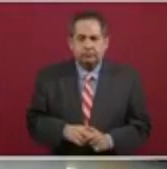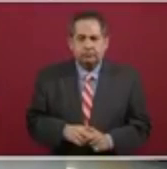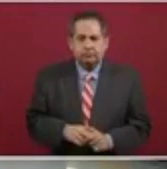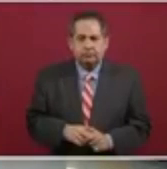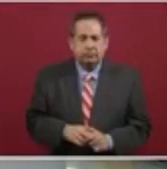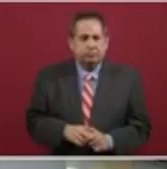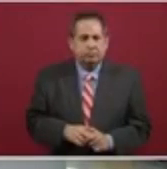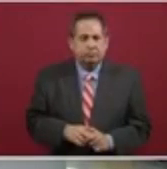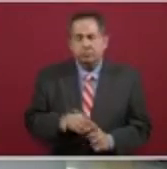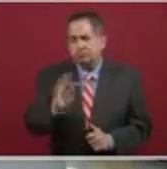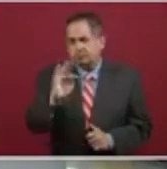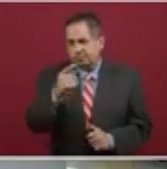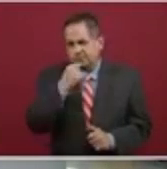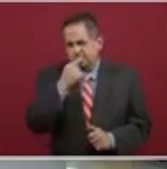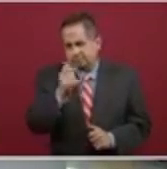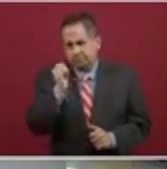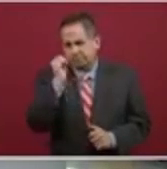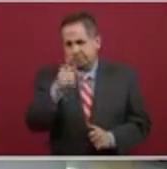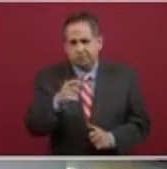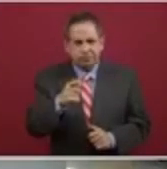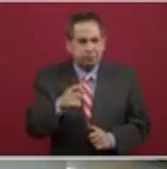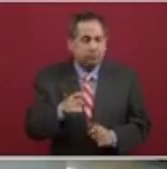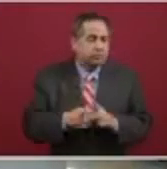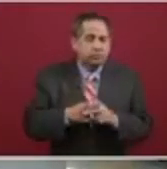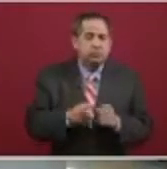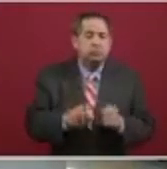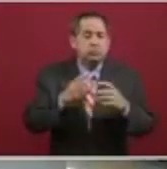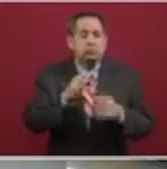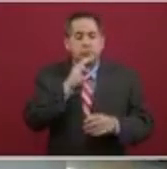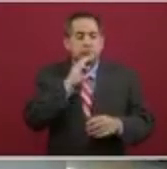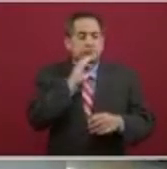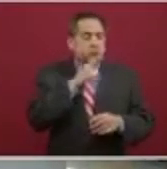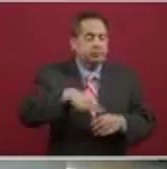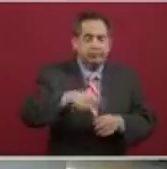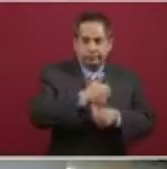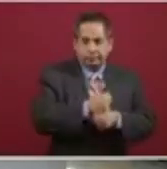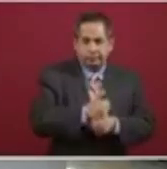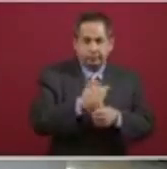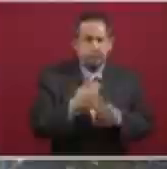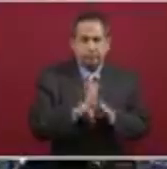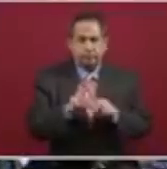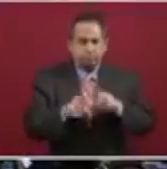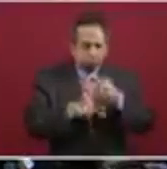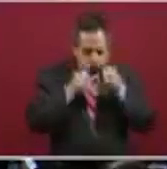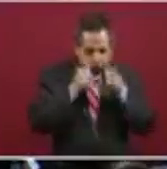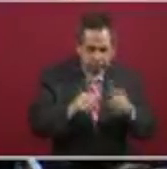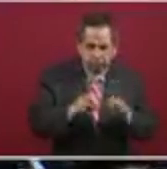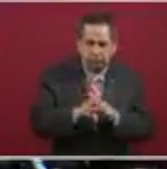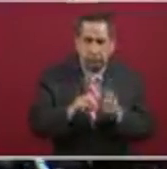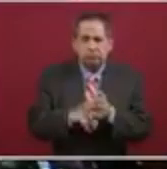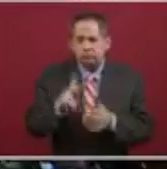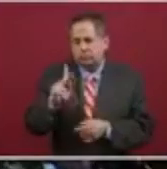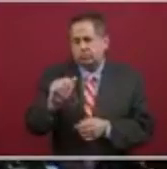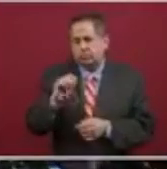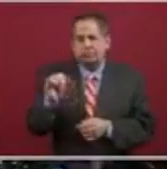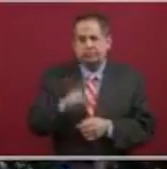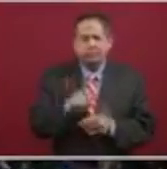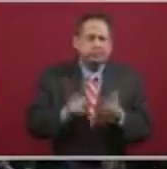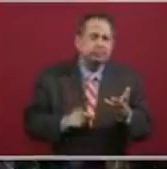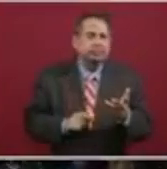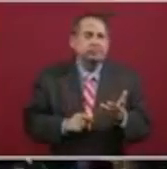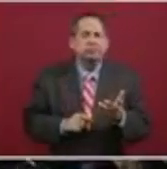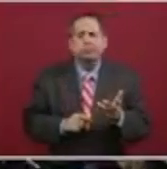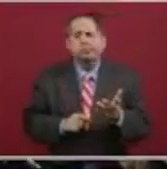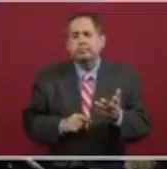Si tiene algún algún dato acerca de las mamás que han sido tocadas por la violencia y el asunto de Pemex, presidente, si